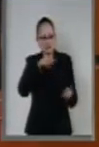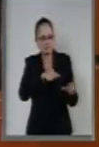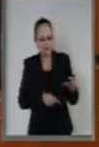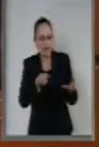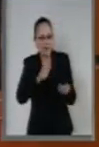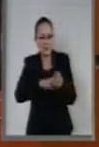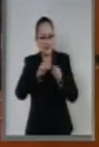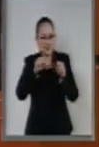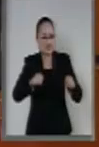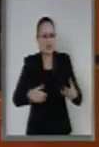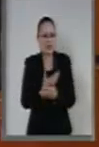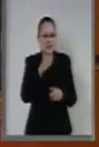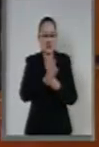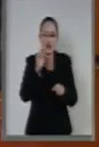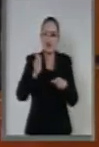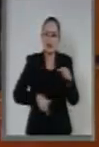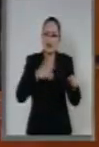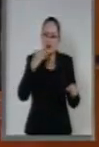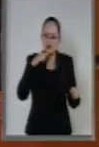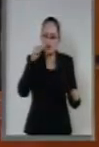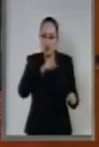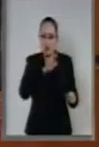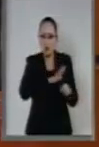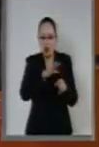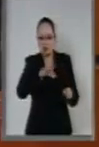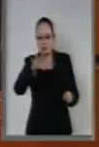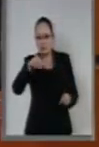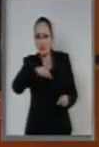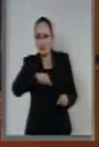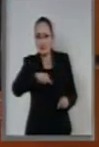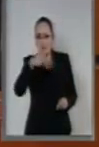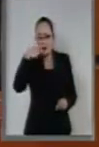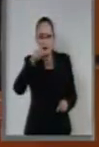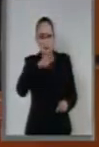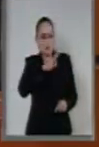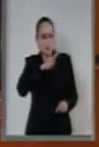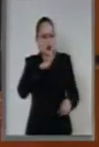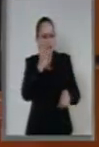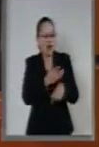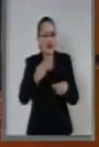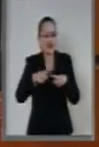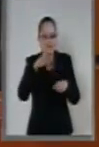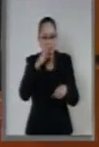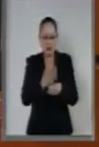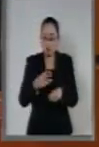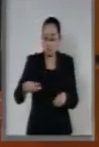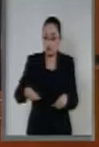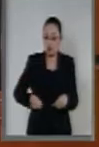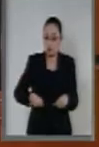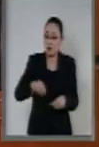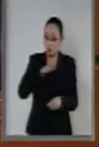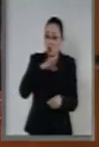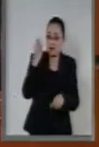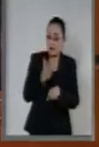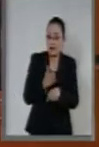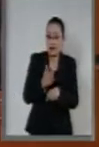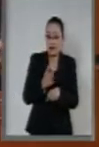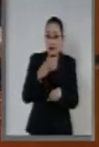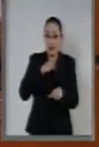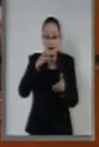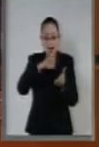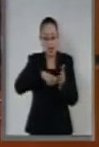de la capacidad que tal que tendrán para poder sancionar a los culpables las modificaciones